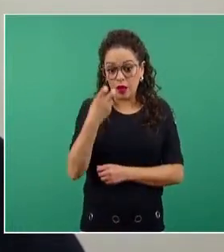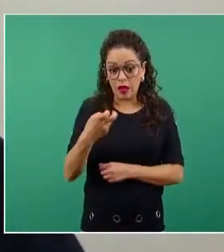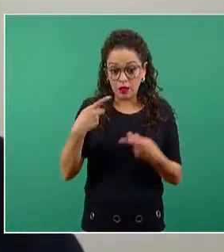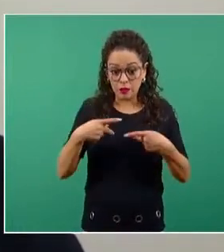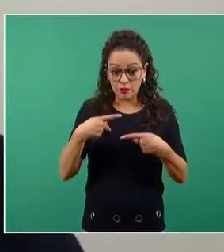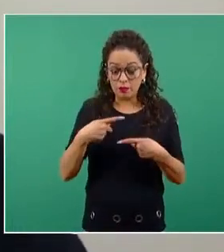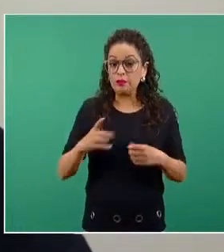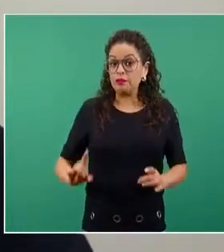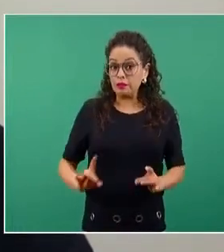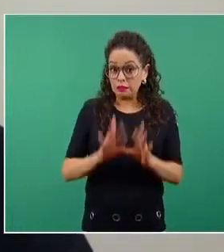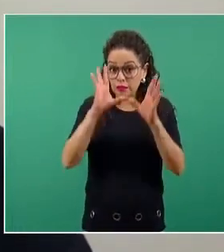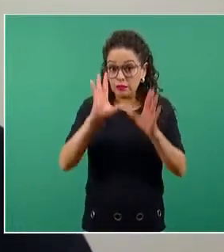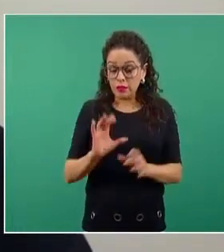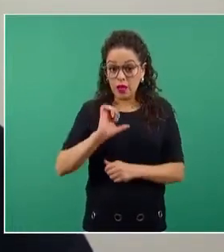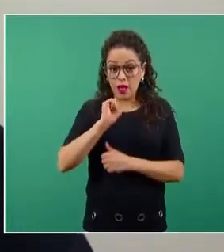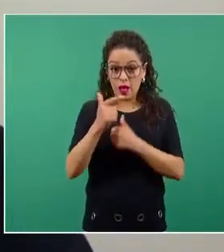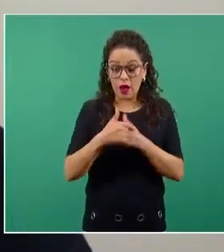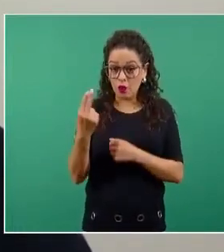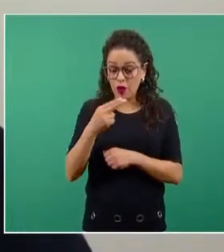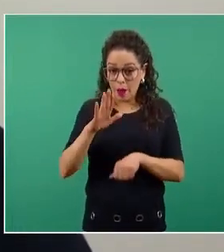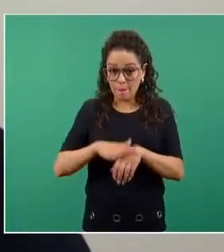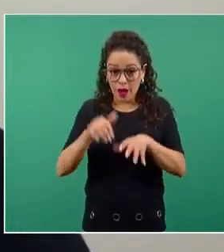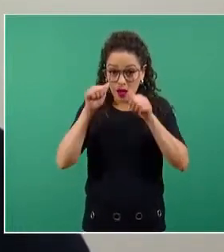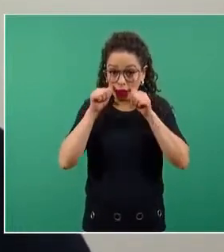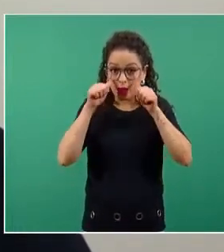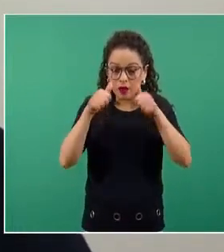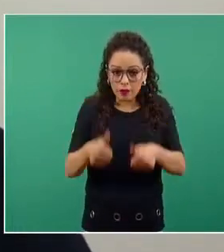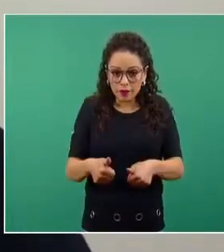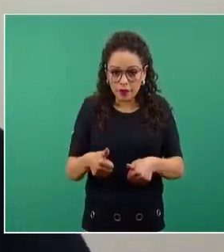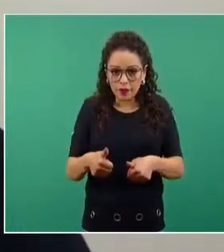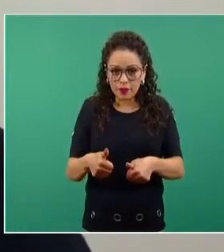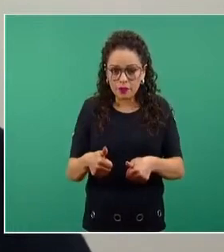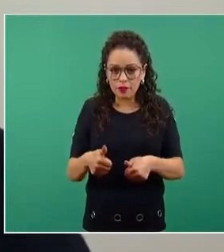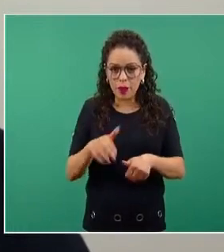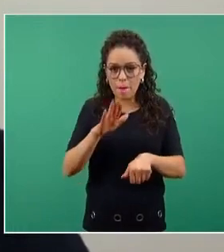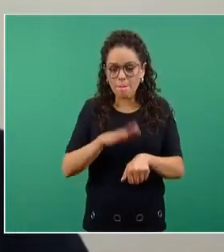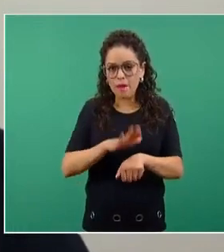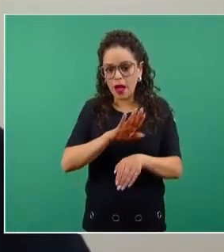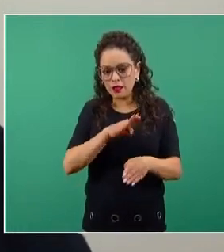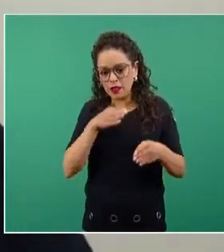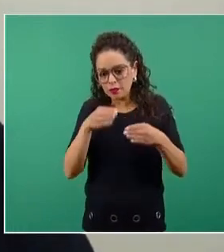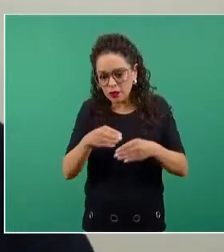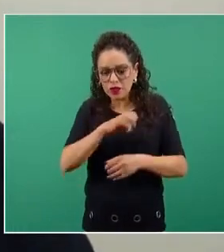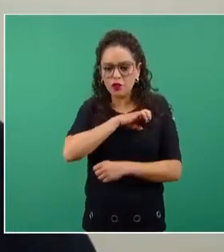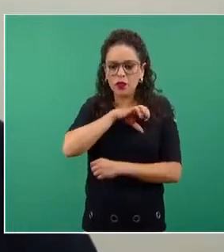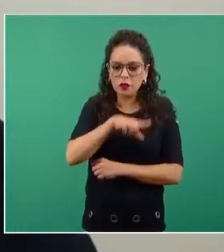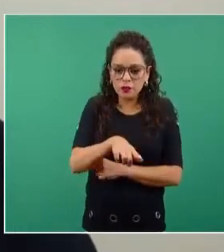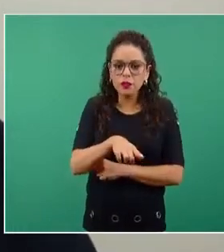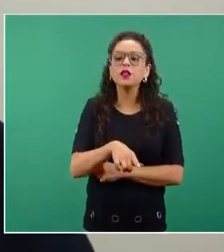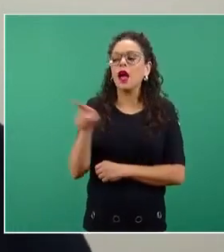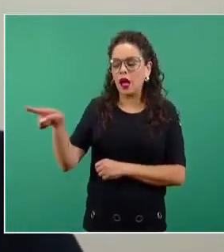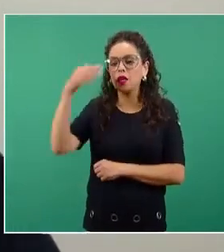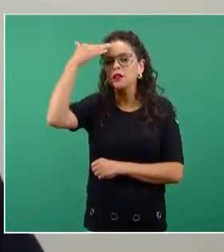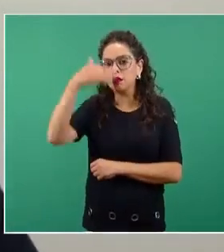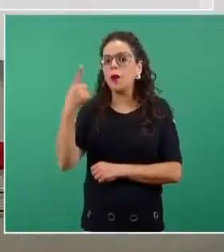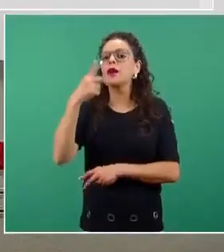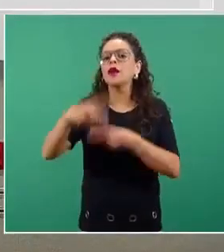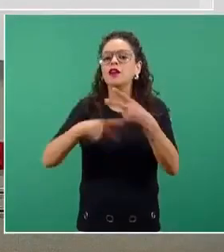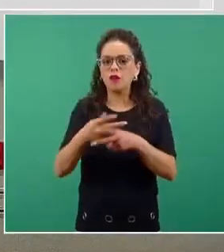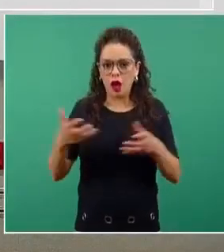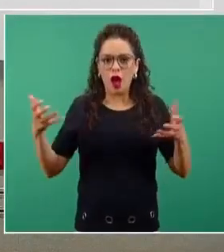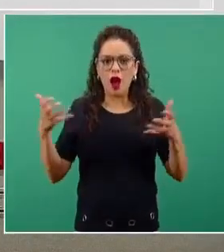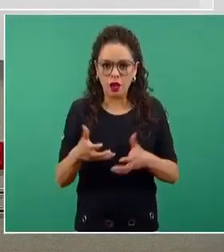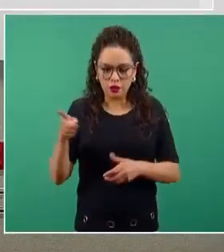caso obviamente de que requiera una atención más especializada. En relación a la segunda